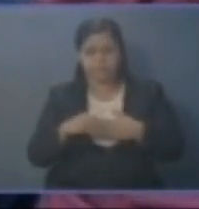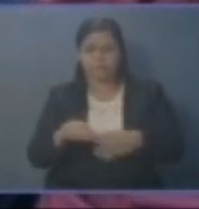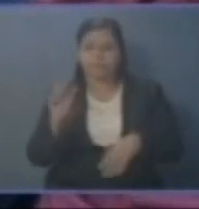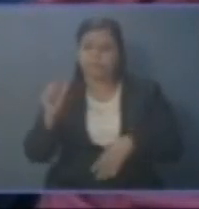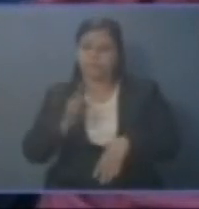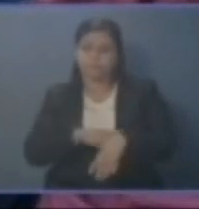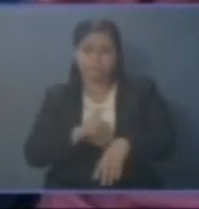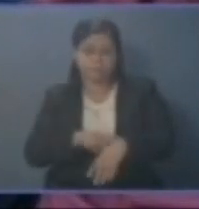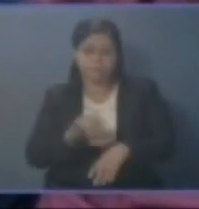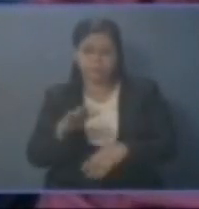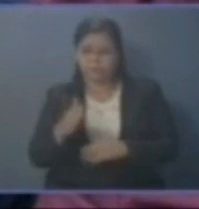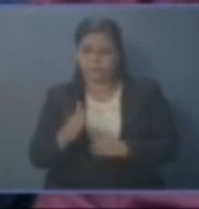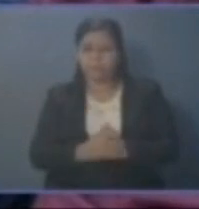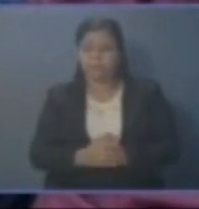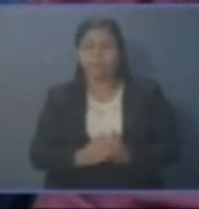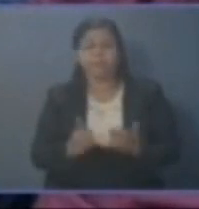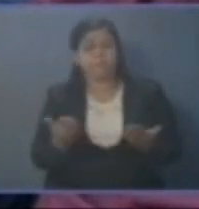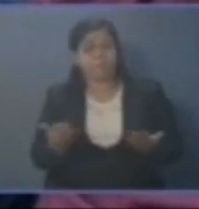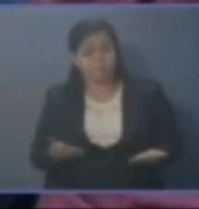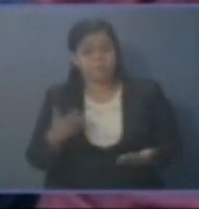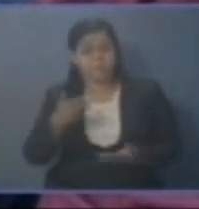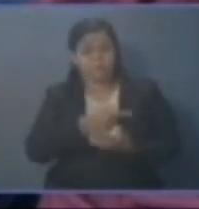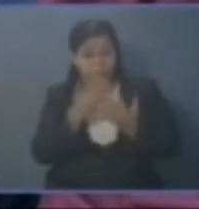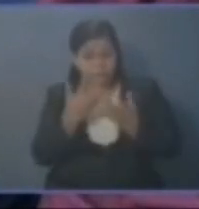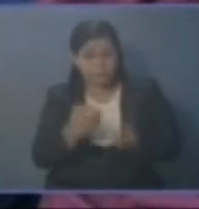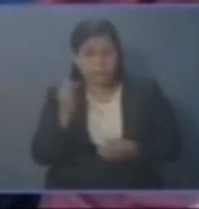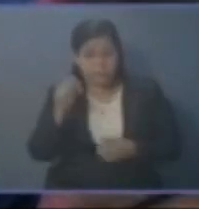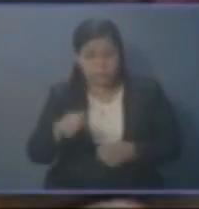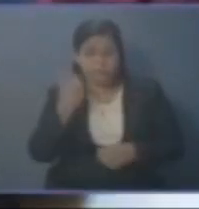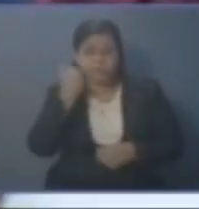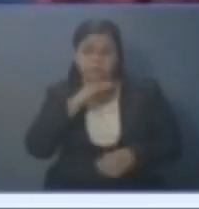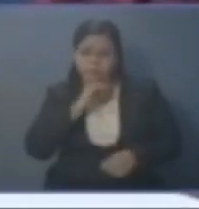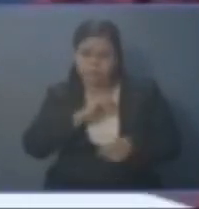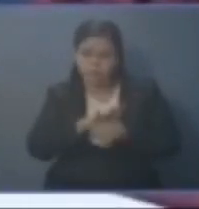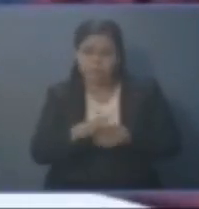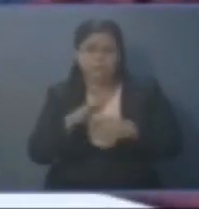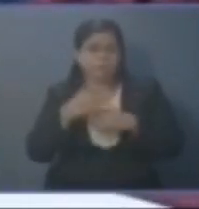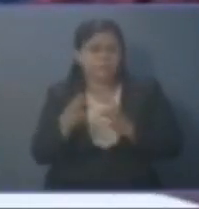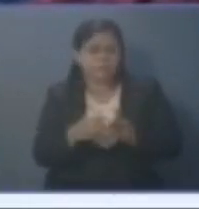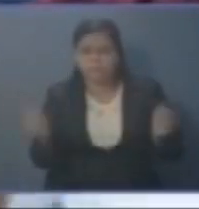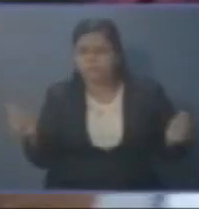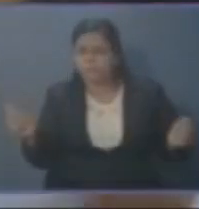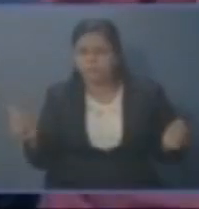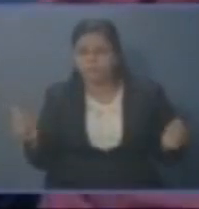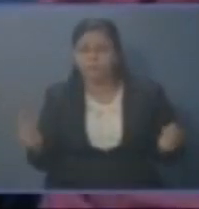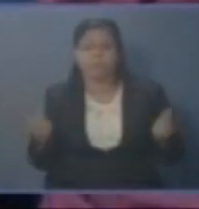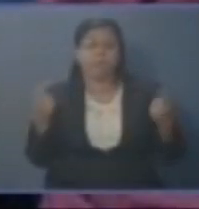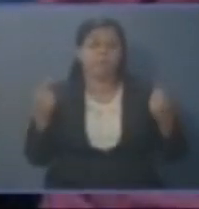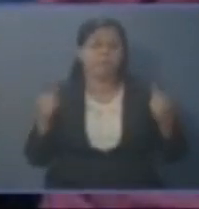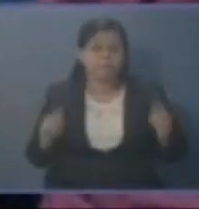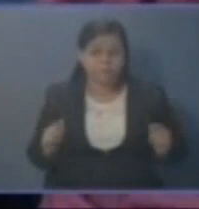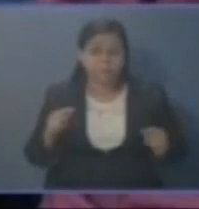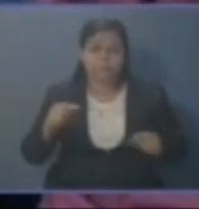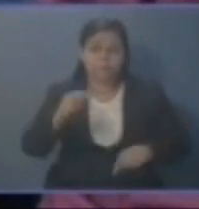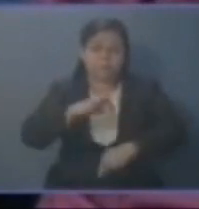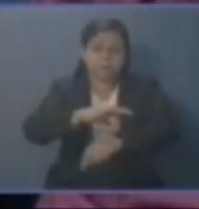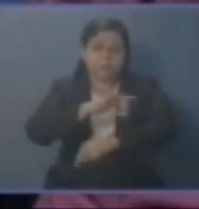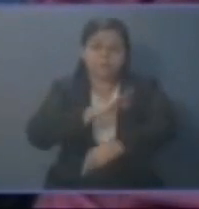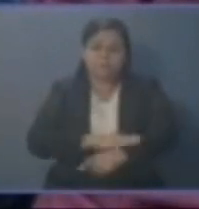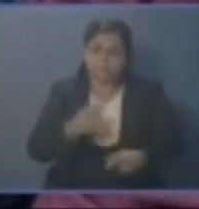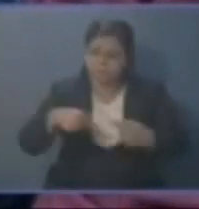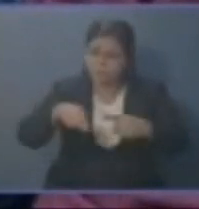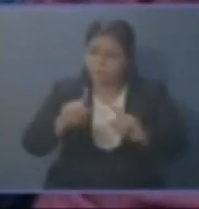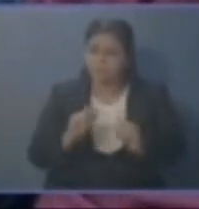temporal, porque lo que necesita, esta pandemia va a pasar, pero el dengue va a continuar con